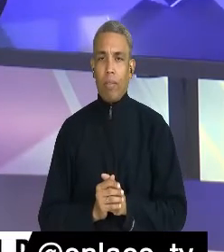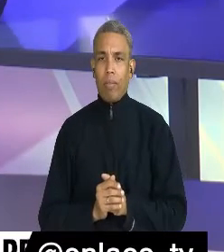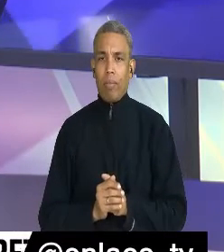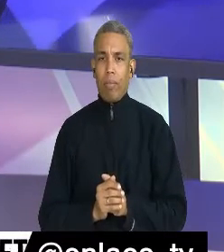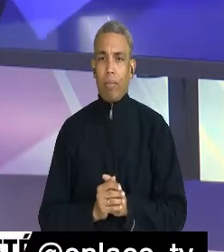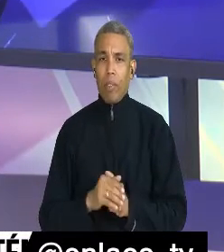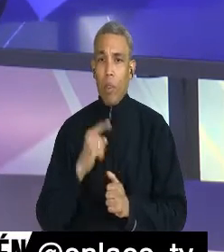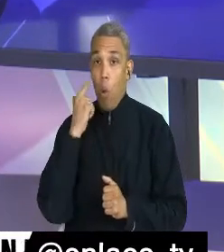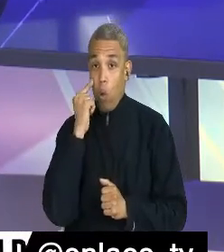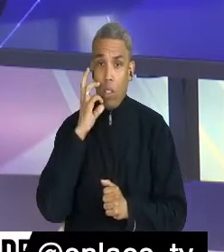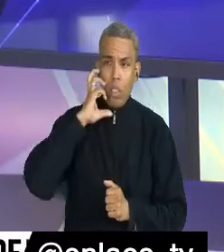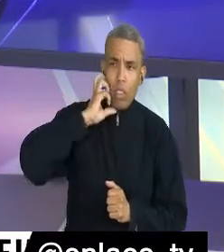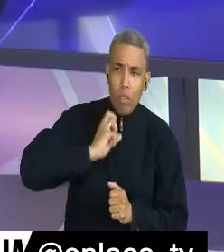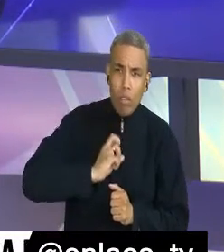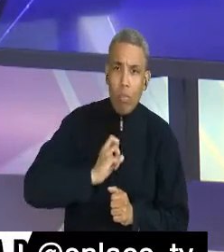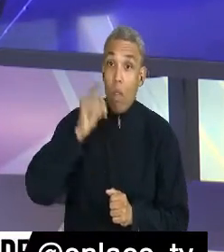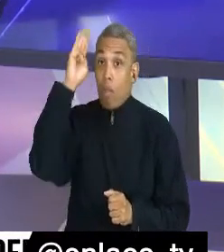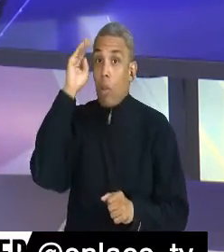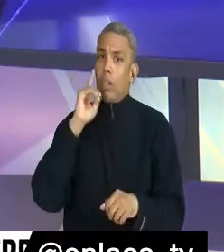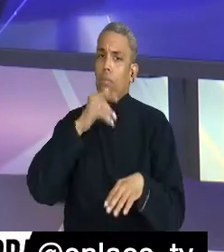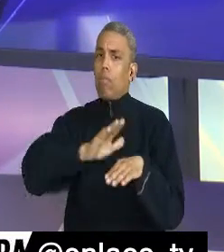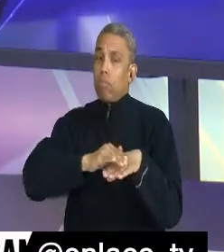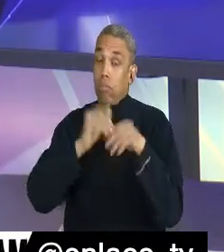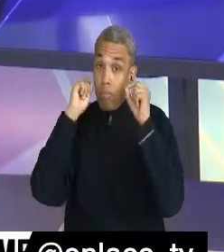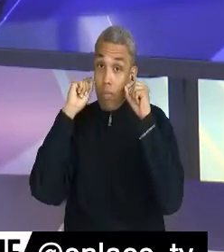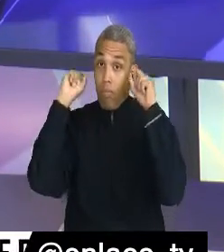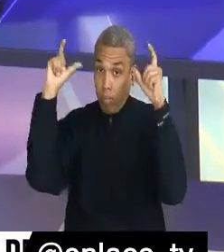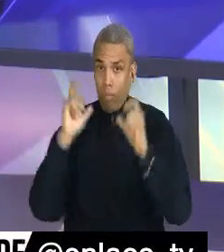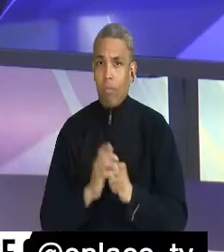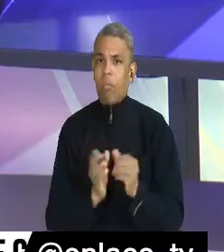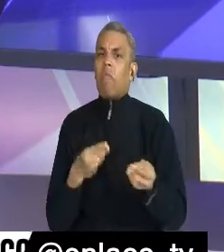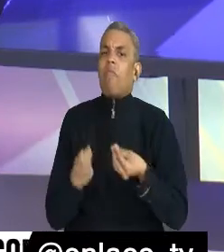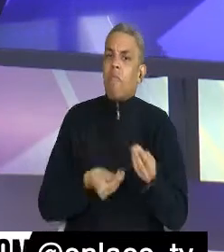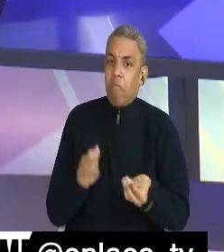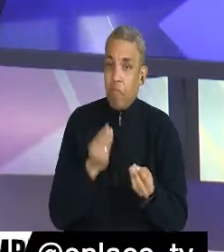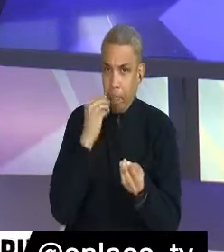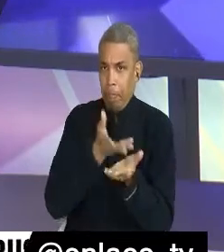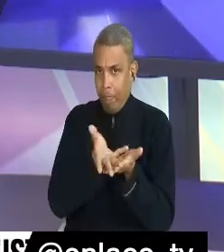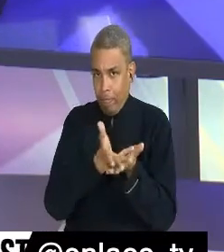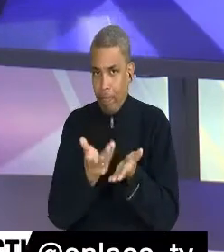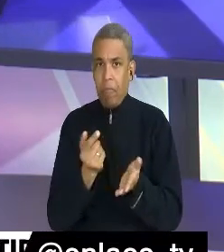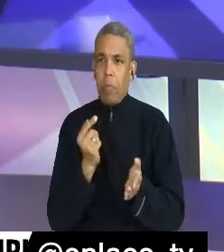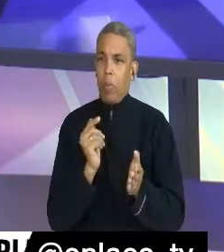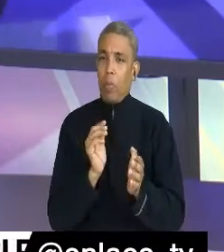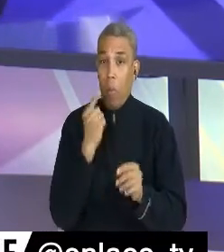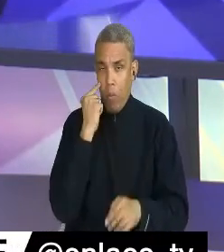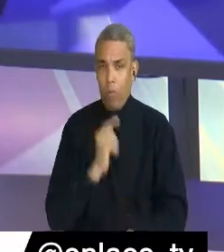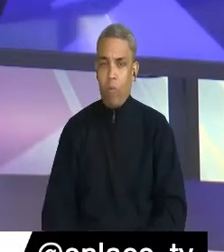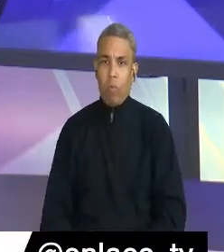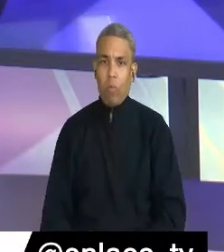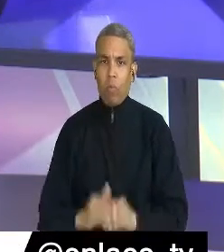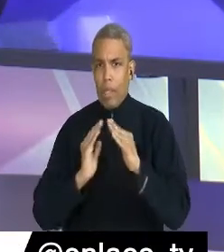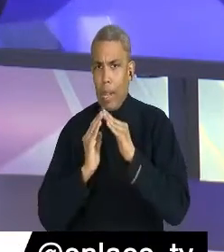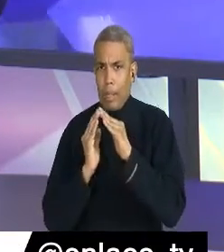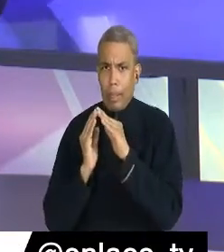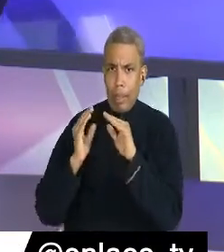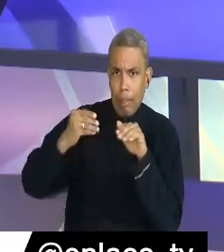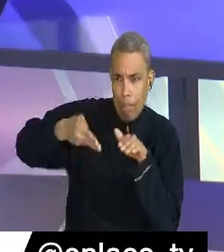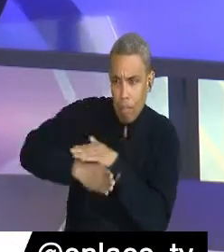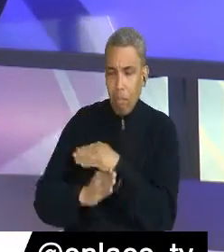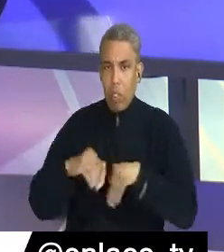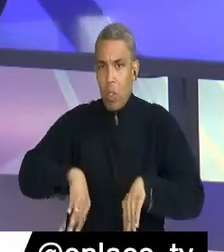la policía adelanta campaña contra el hurto los uniformados hicieron recomendaciones para que los dueños de lo ajeno no ingresen a sus viviendas o se